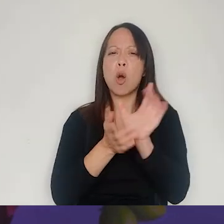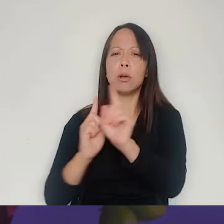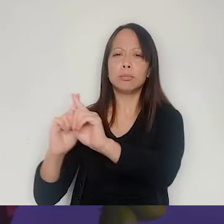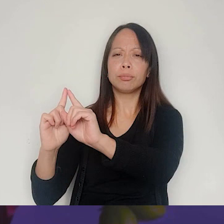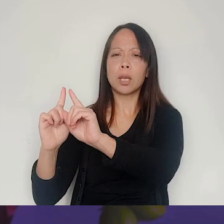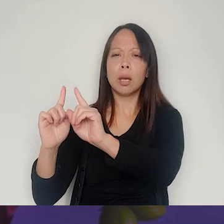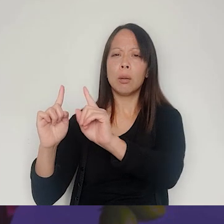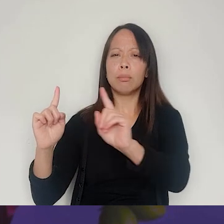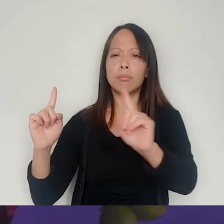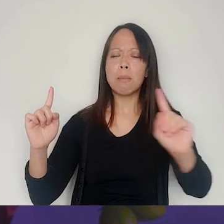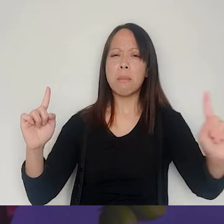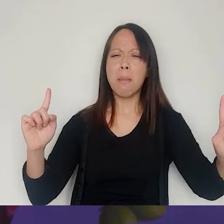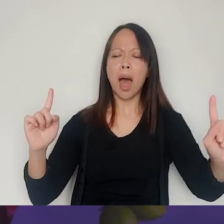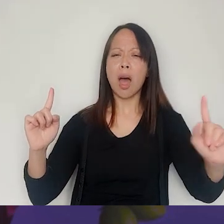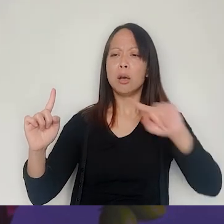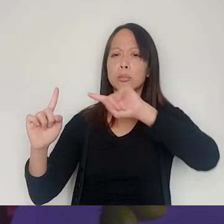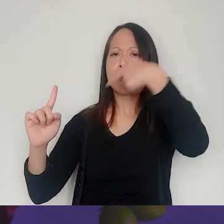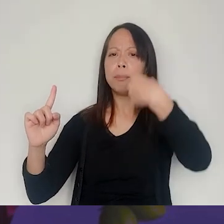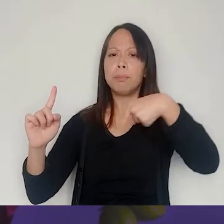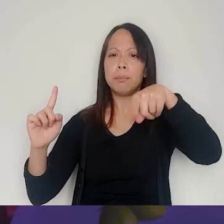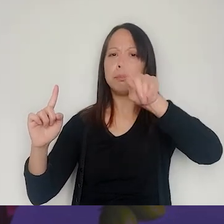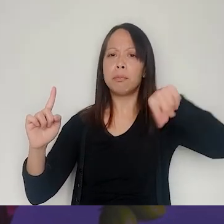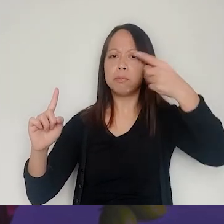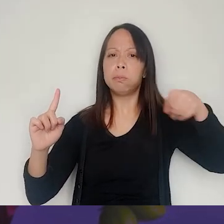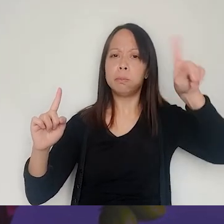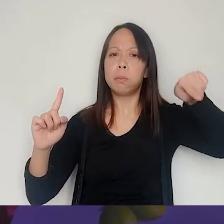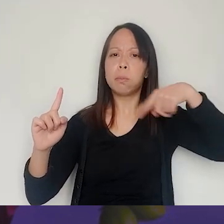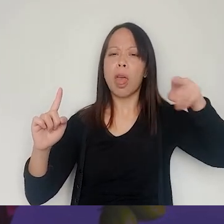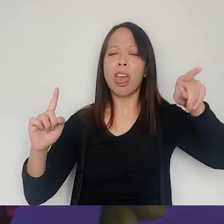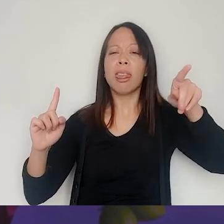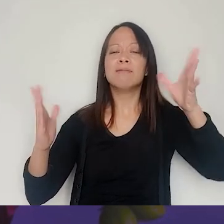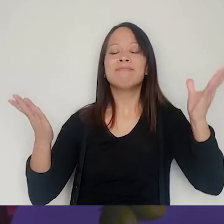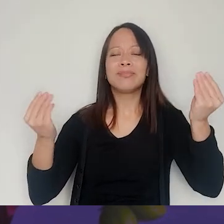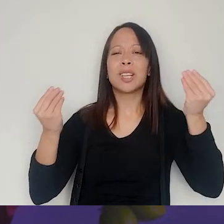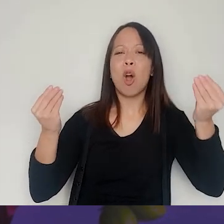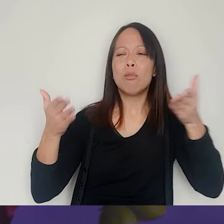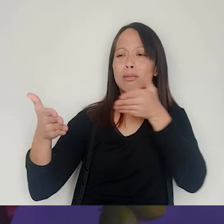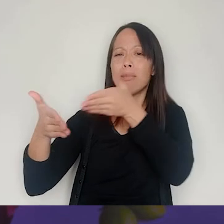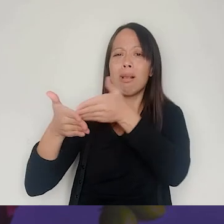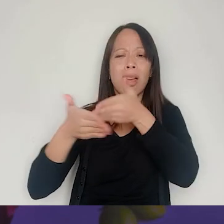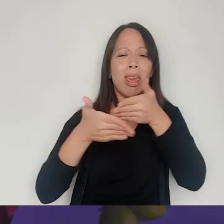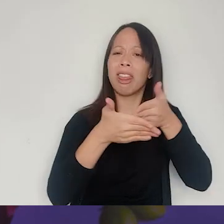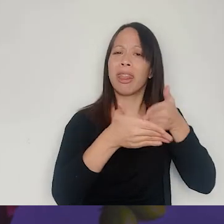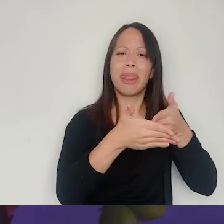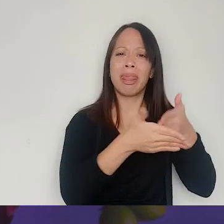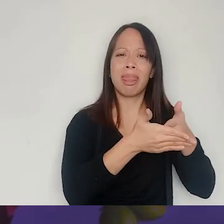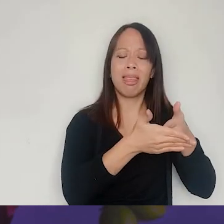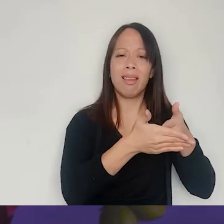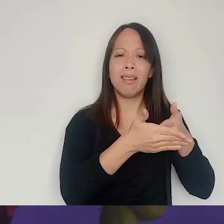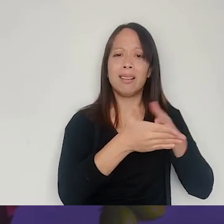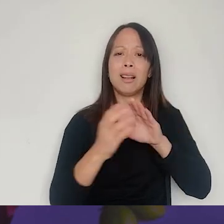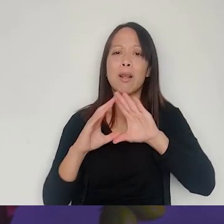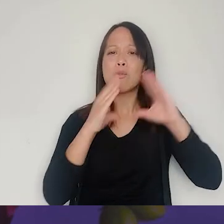peregrinaje hasta recibir un diagnóstico. Y que este peregrinaje, desafortunadamente, es común a todos los lugares del